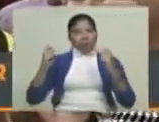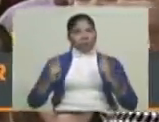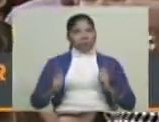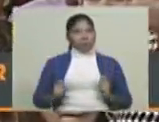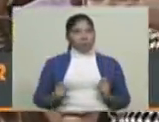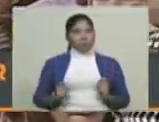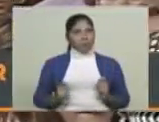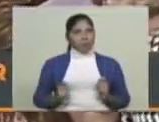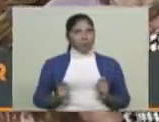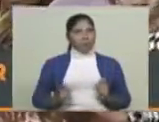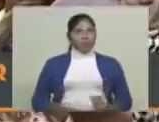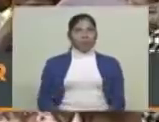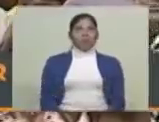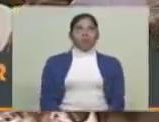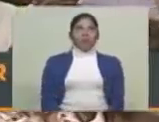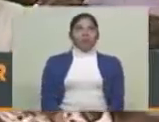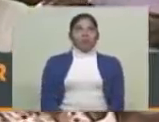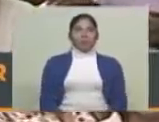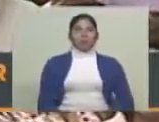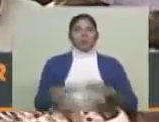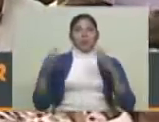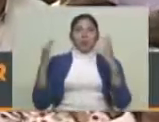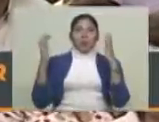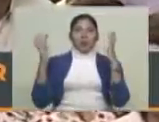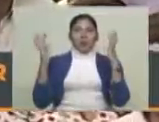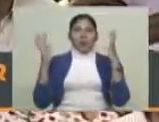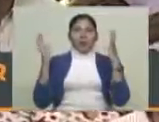Gracias. Ciudadela Carabobo.